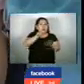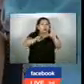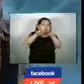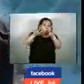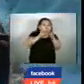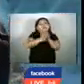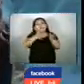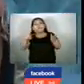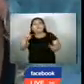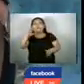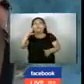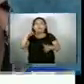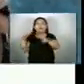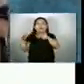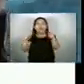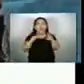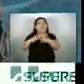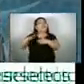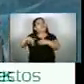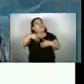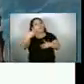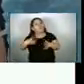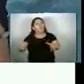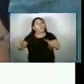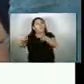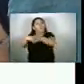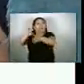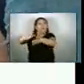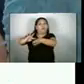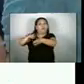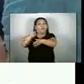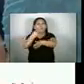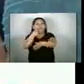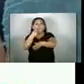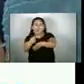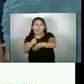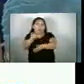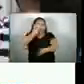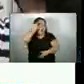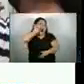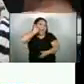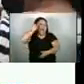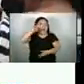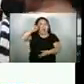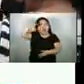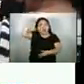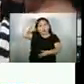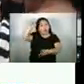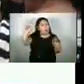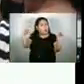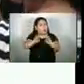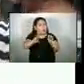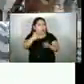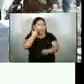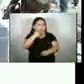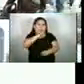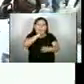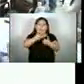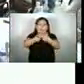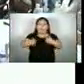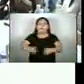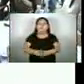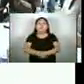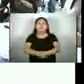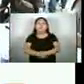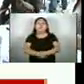y 50 años, mientras que el cuarto grupo benefició a la población adulta joven, que no tiene morbilidades. Voy a poner